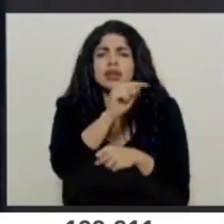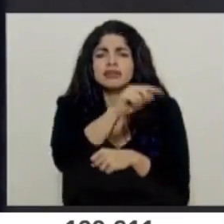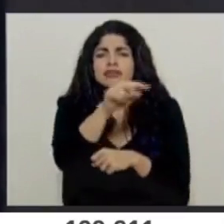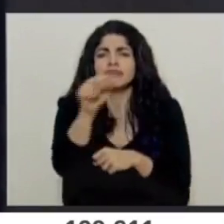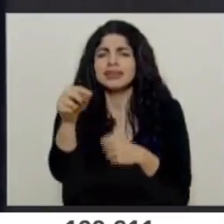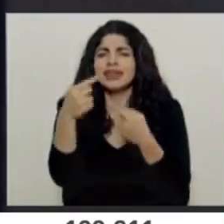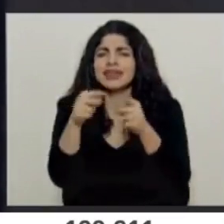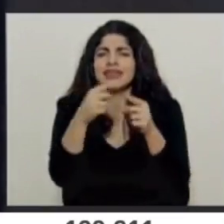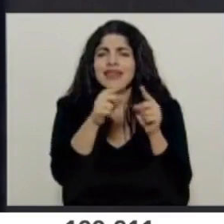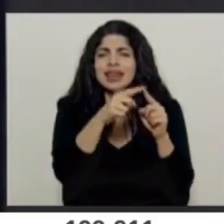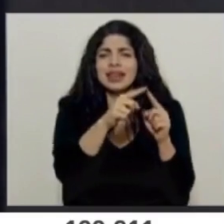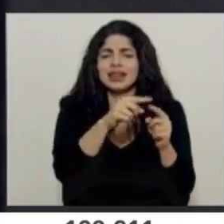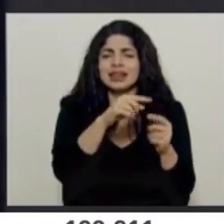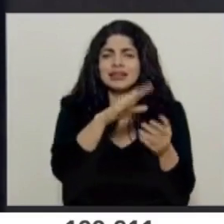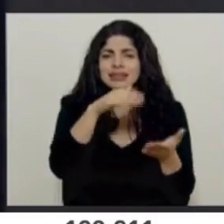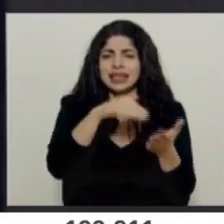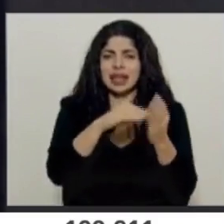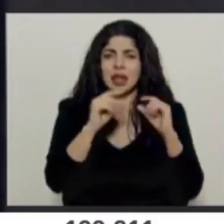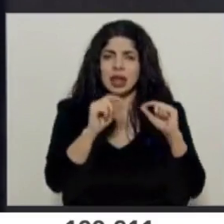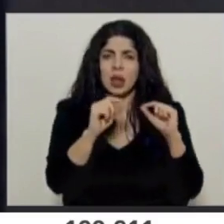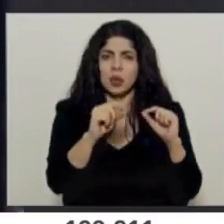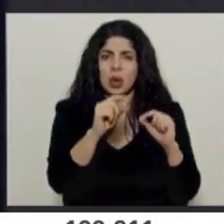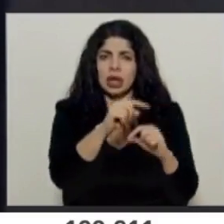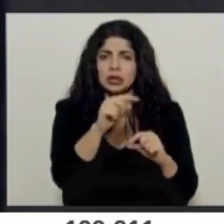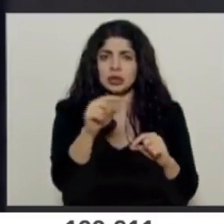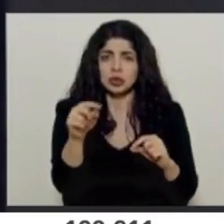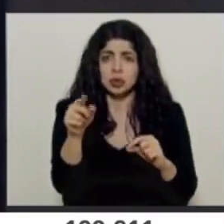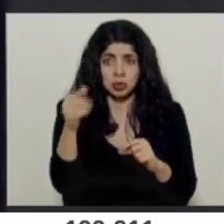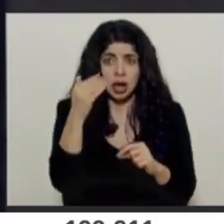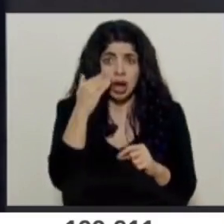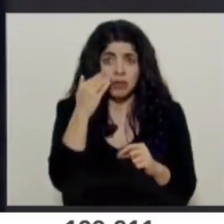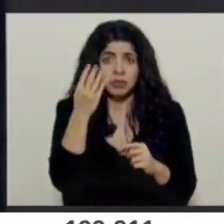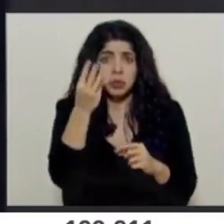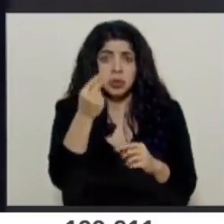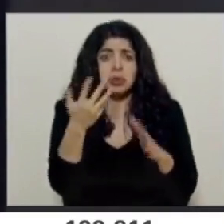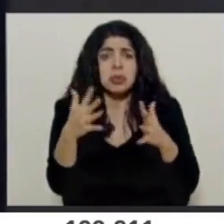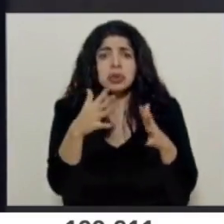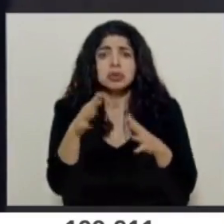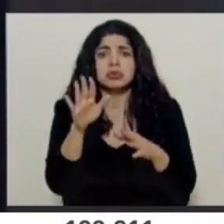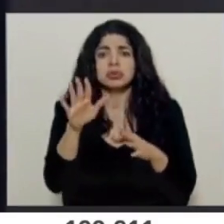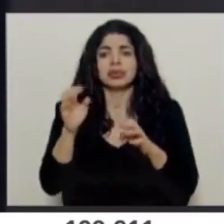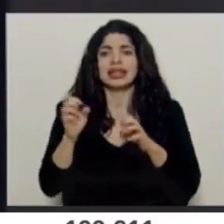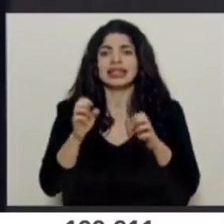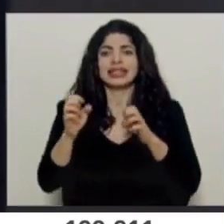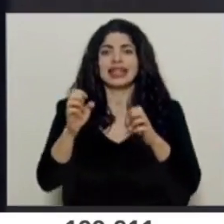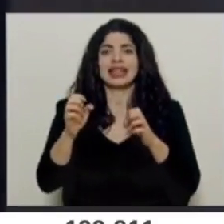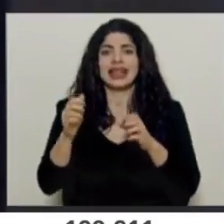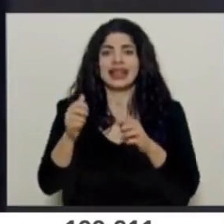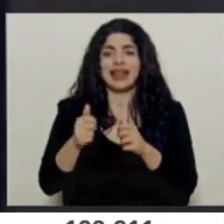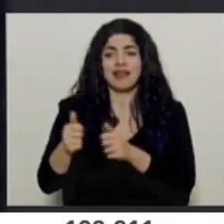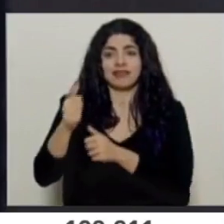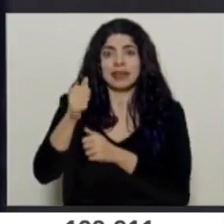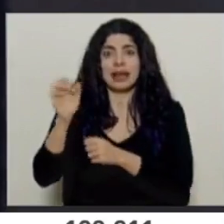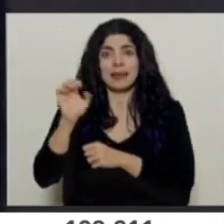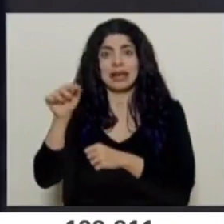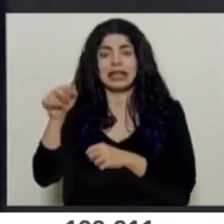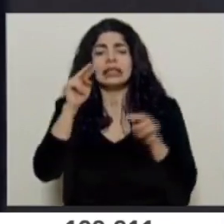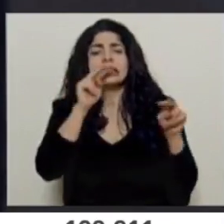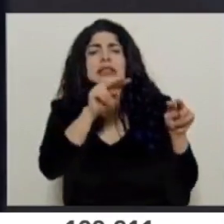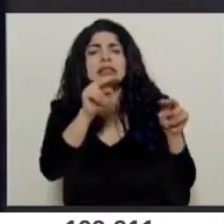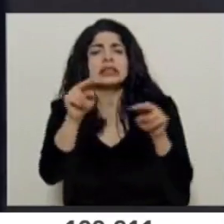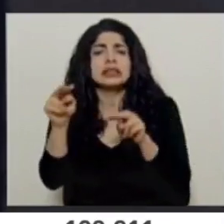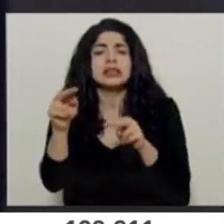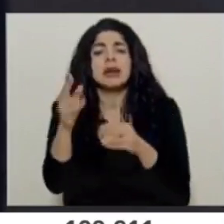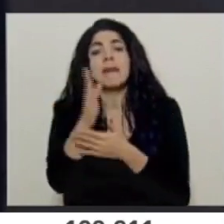los diferentes centros educativos que puede tener estimado el Comando Estratégico de Atención a esta Emergencia, tanto